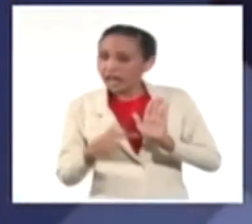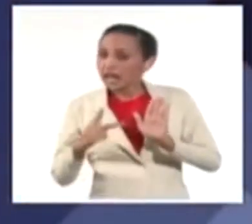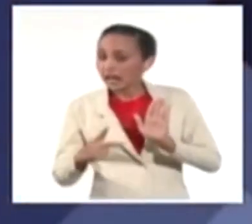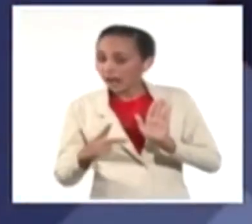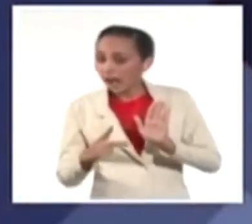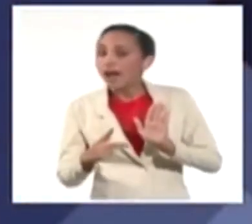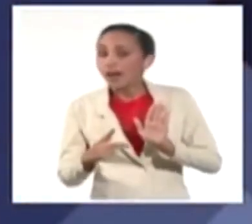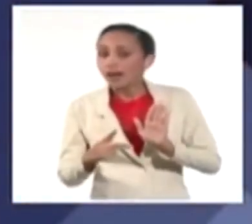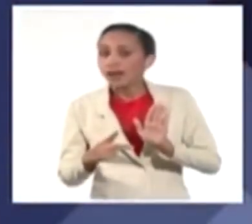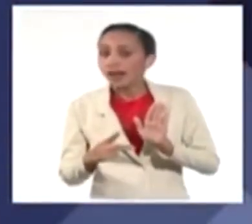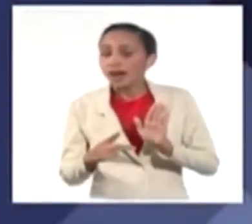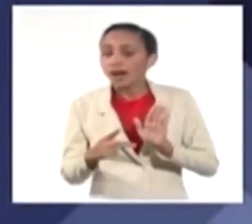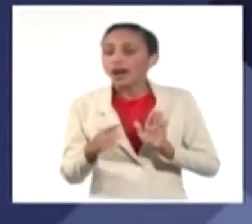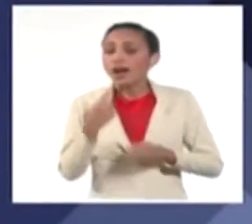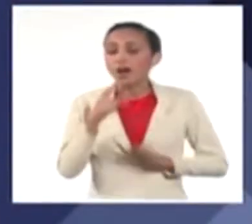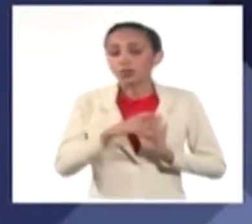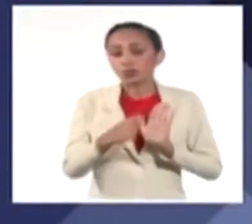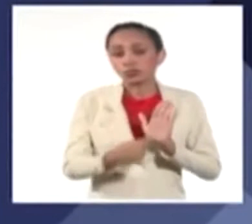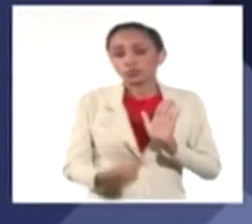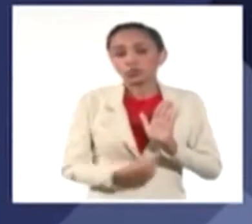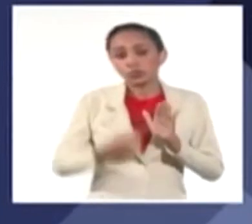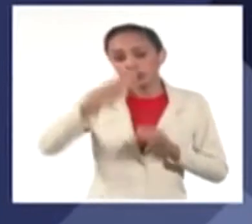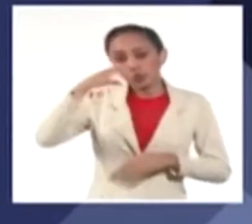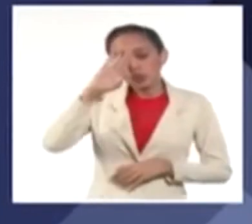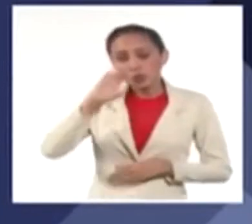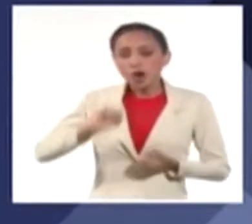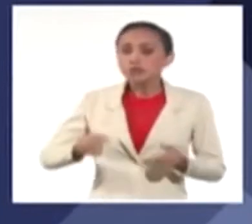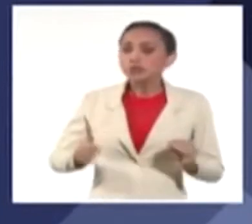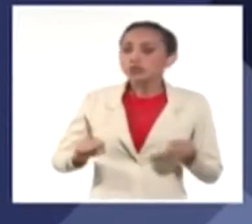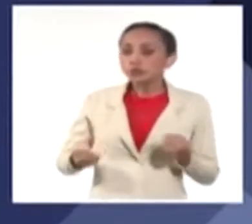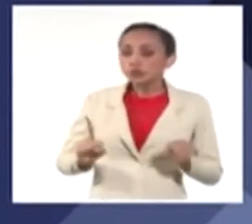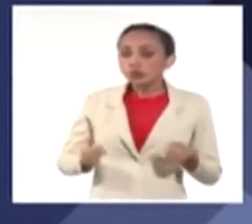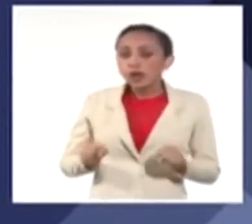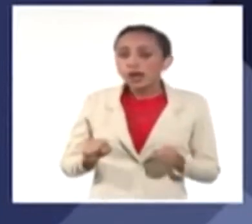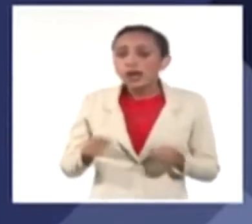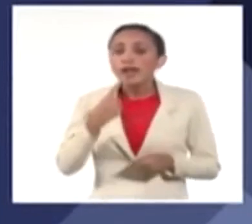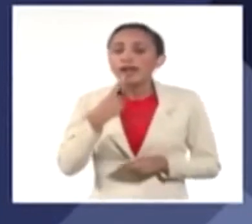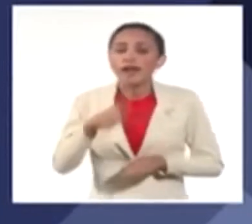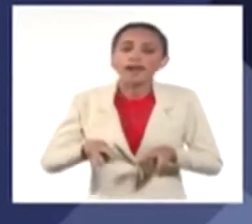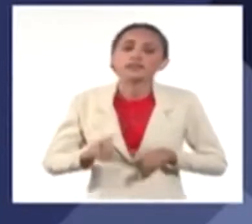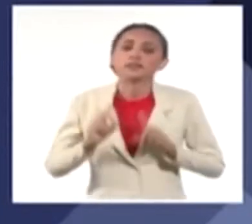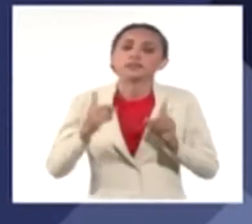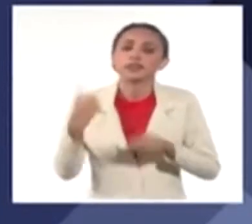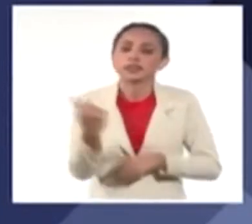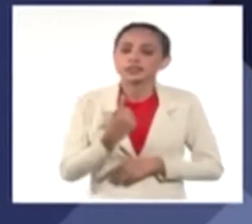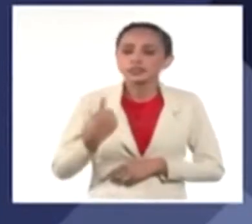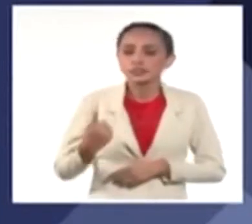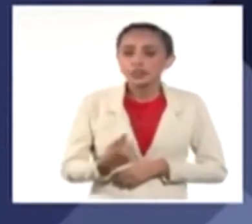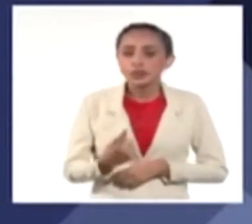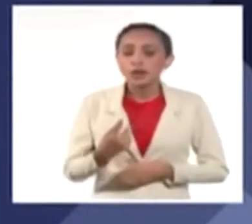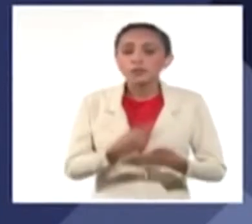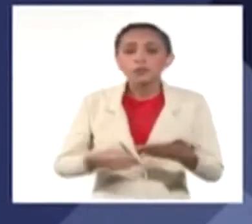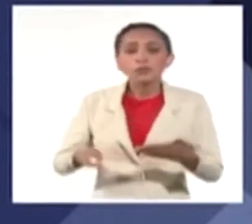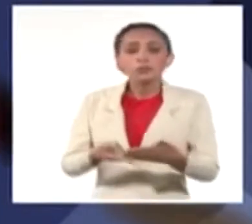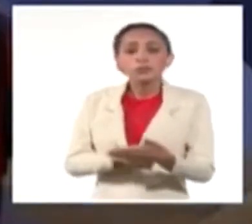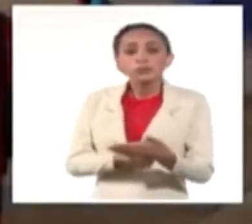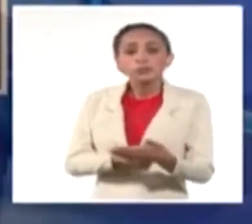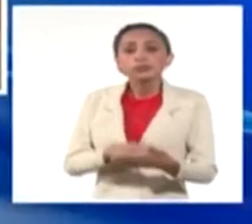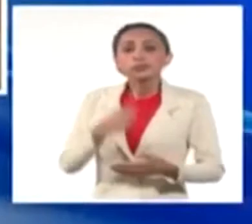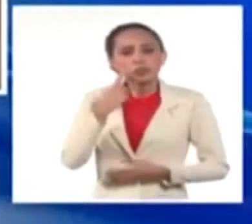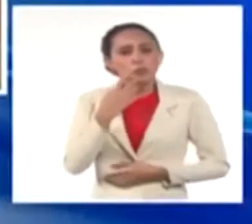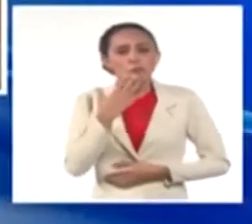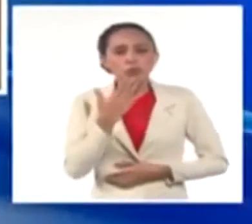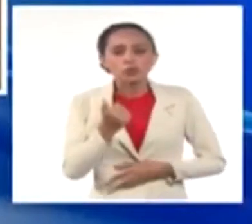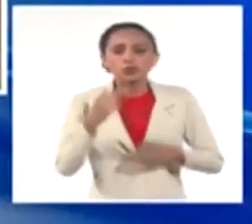República, corresponde aprobar y controlar por la Asamblea Nacional del Poder Popular, estará impactado favorablemente por